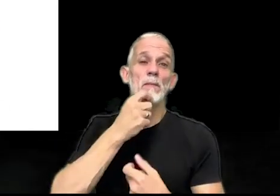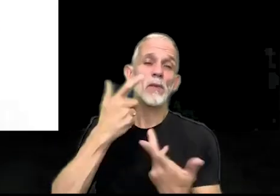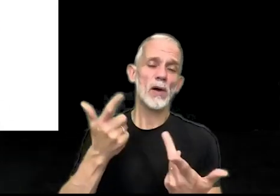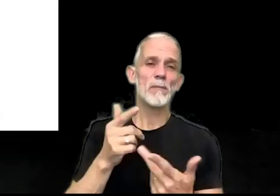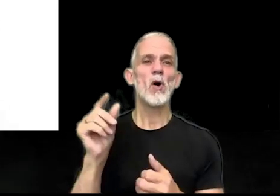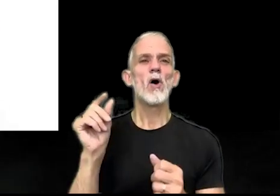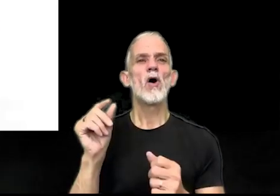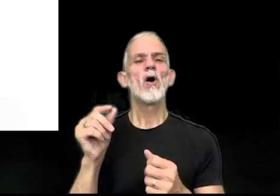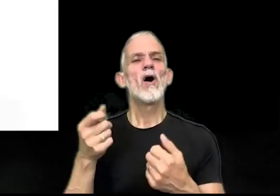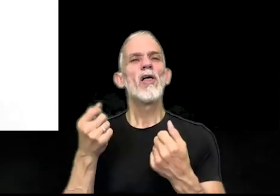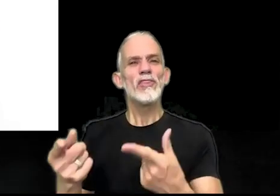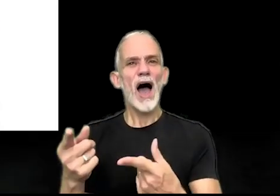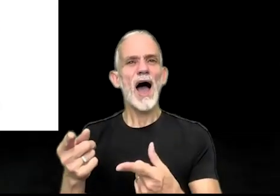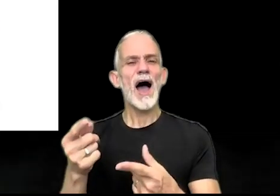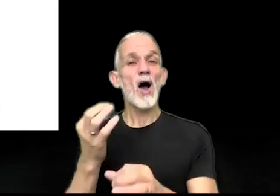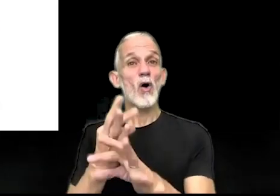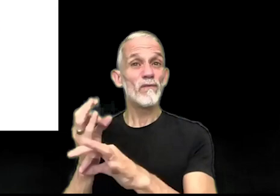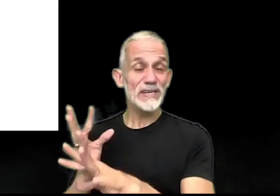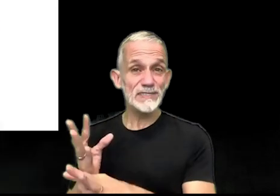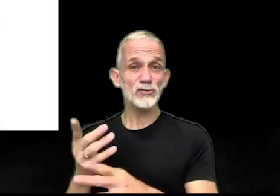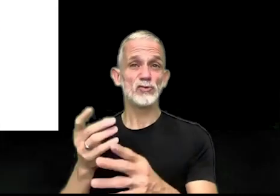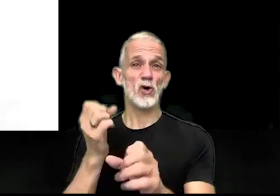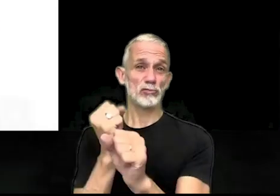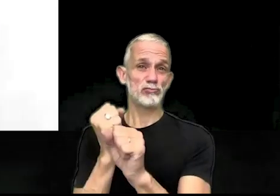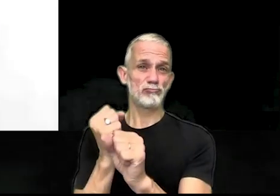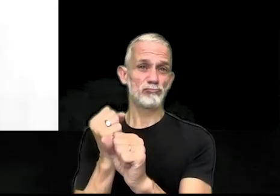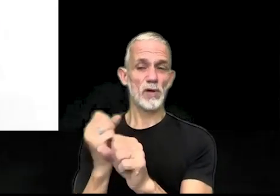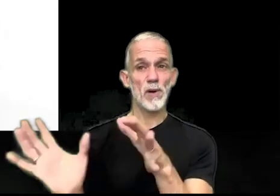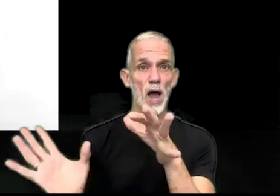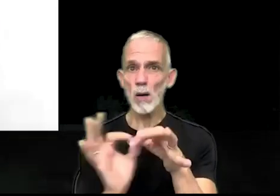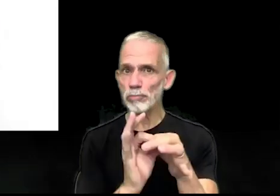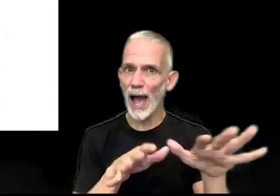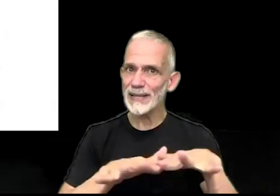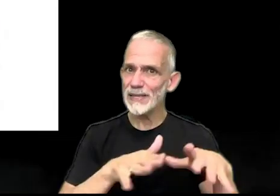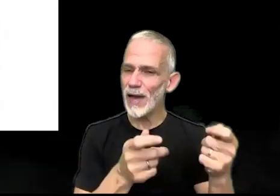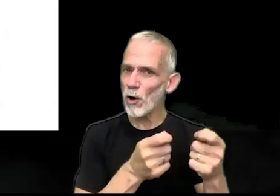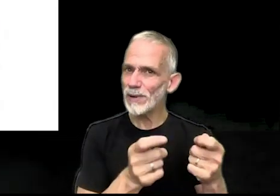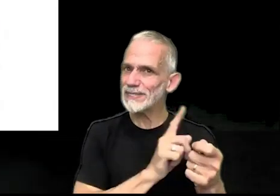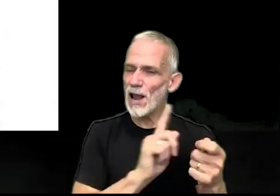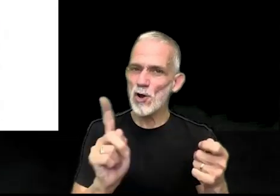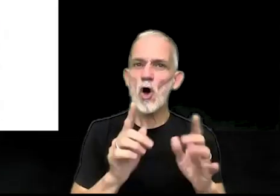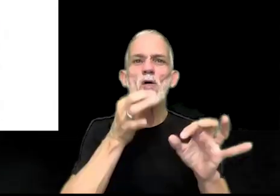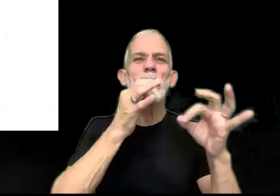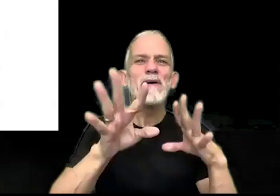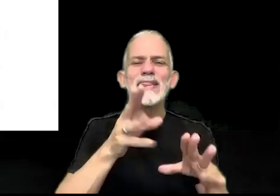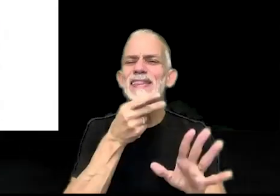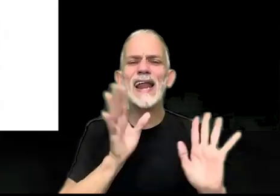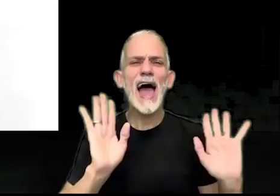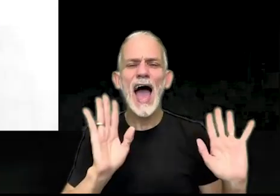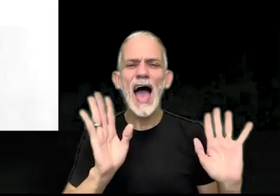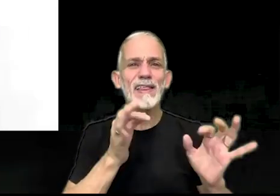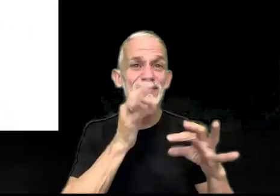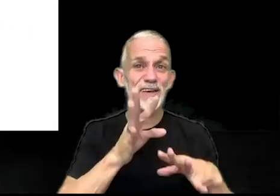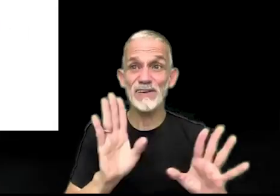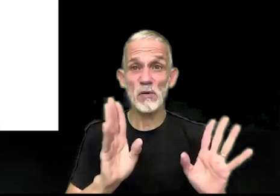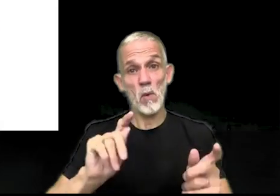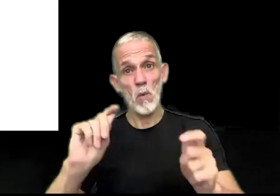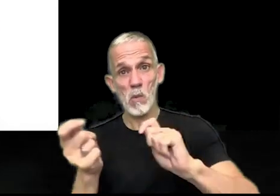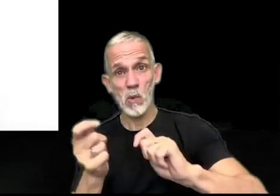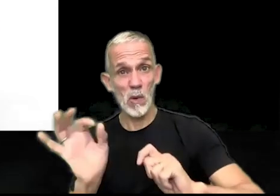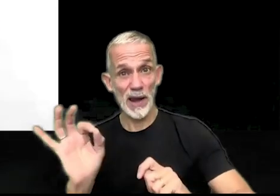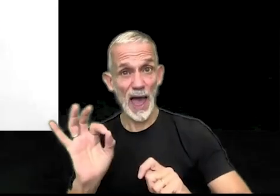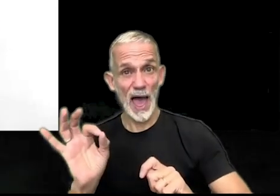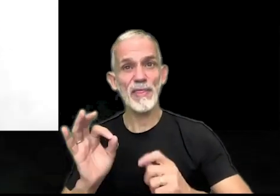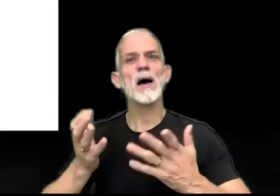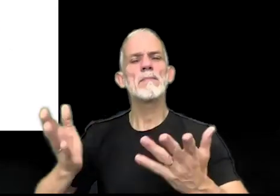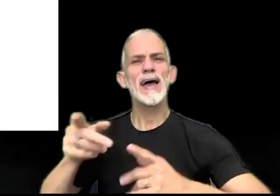la prestación de oficios, sin complementar con actividad comercial, sin que se venda algo o se transforme